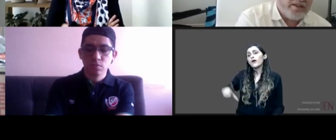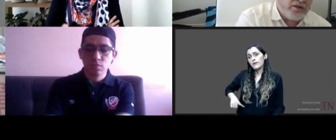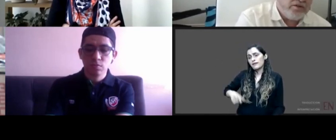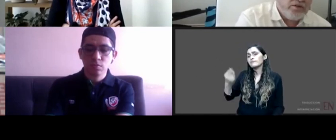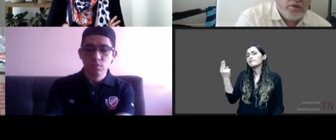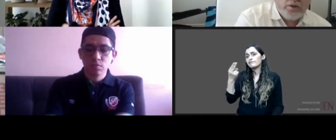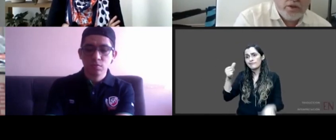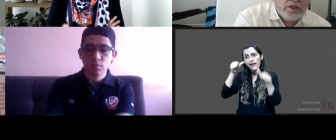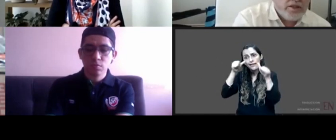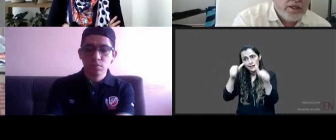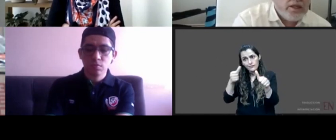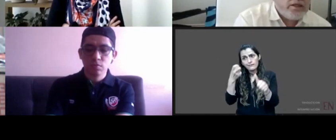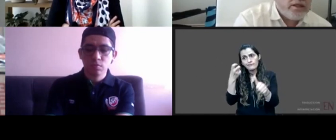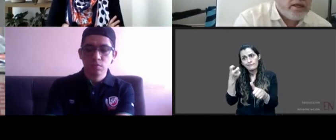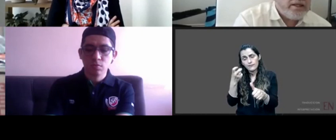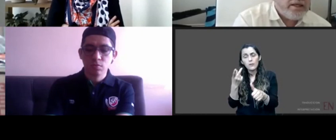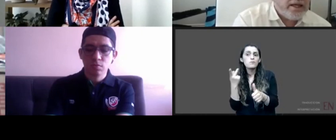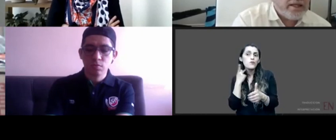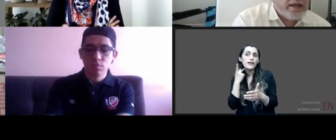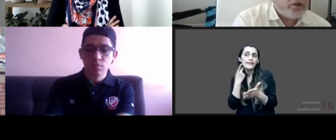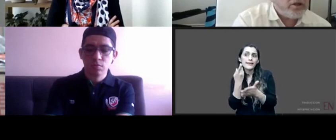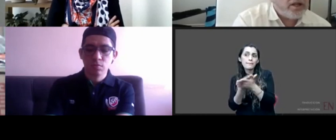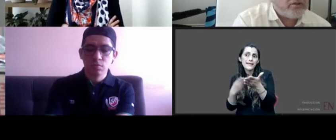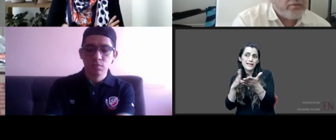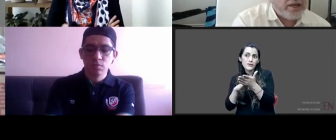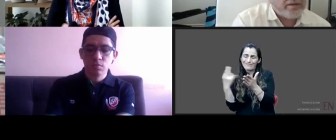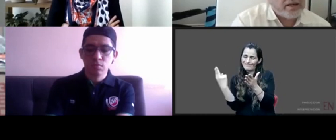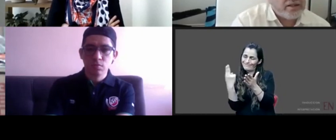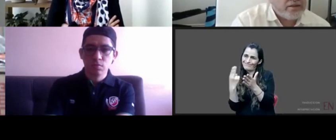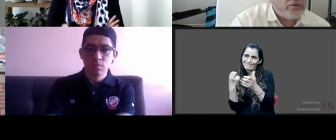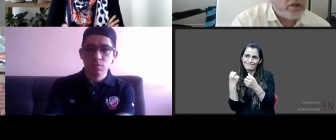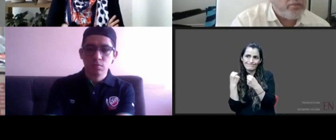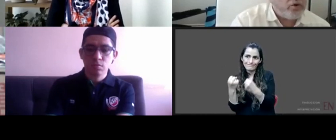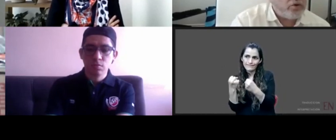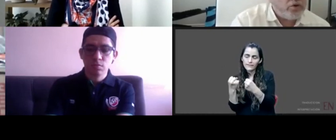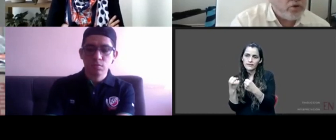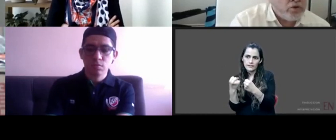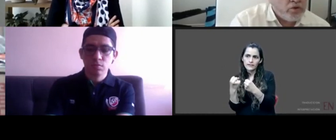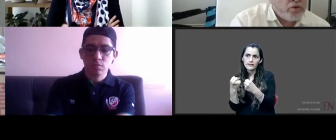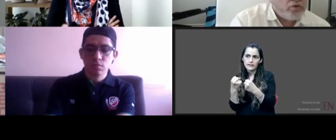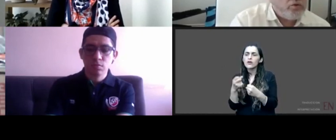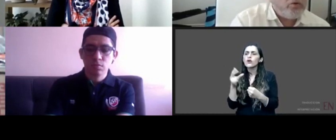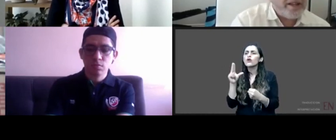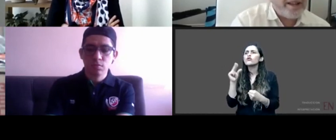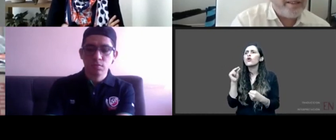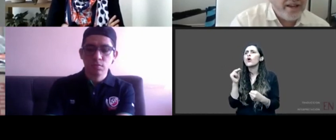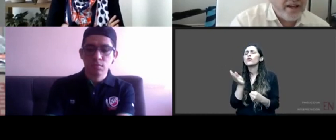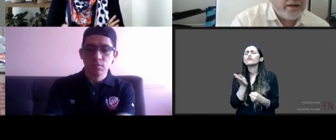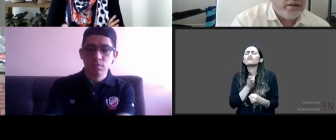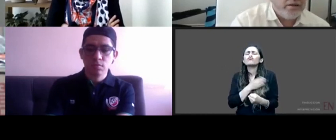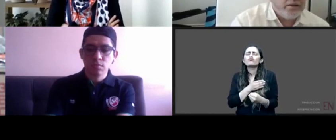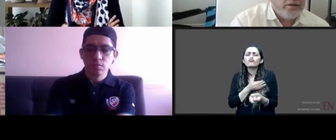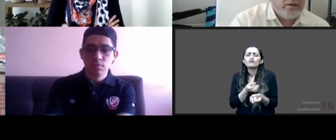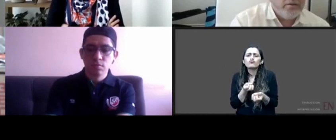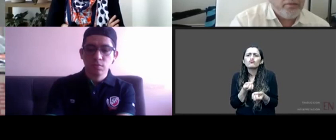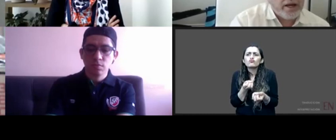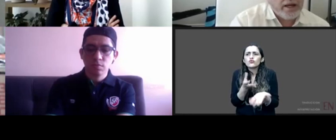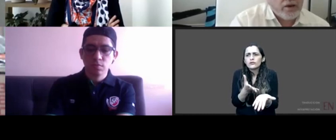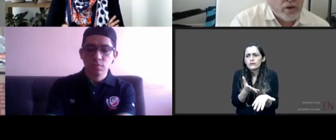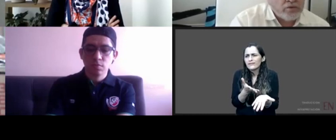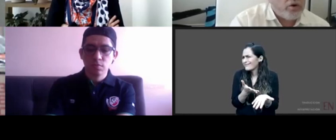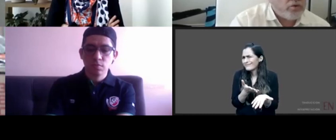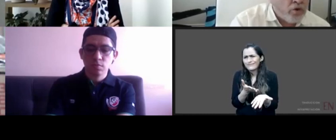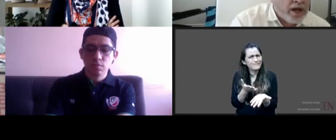bilingüe en serio, ni el derecho de las familias a recibir un apoyo sustancial.